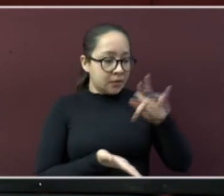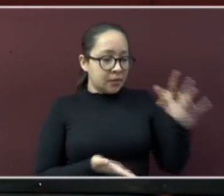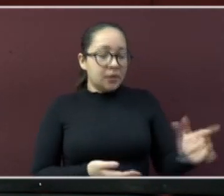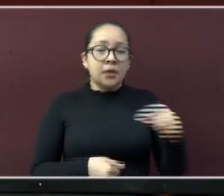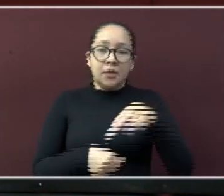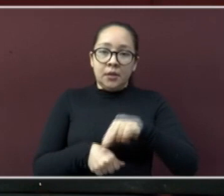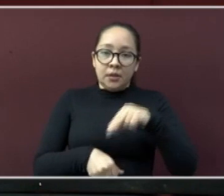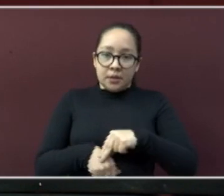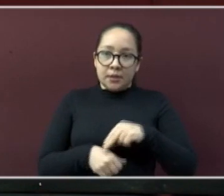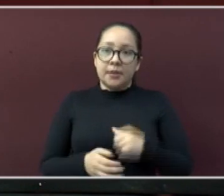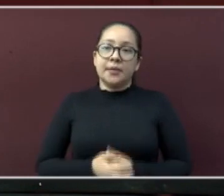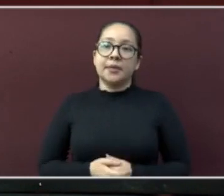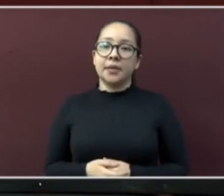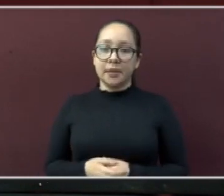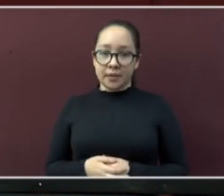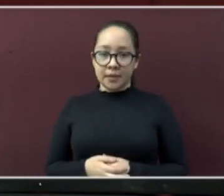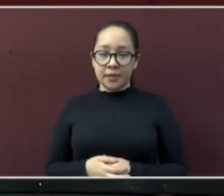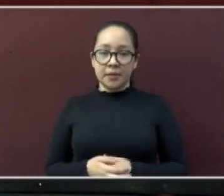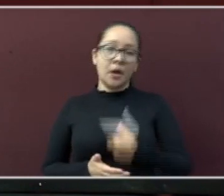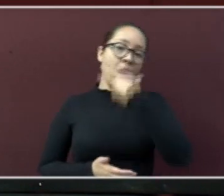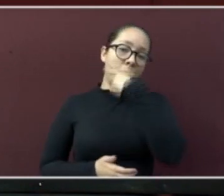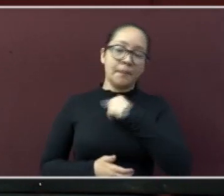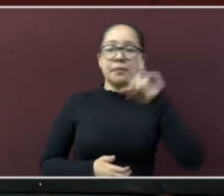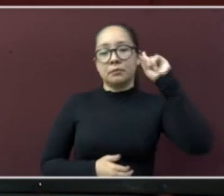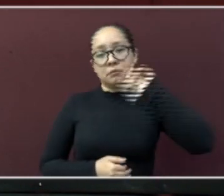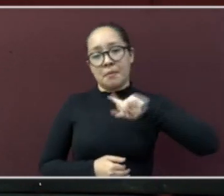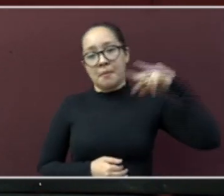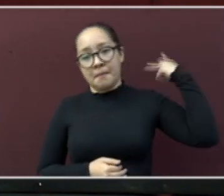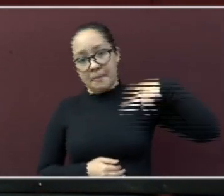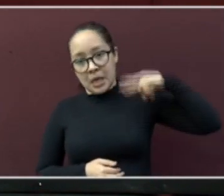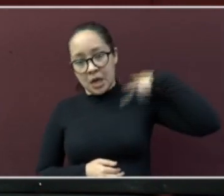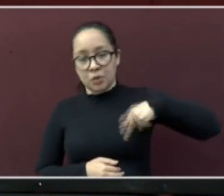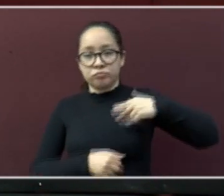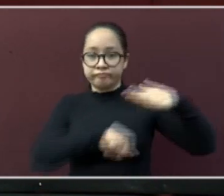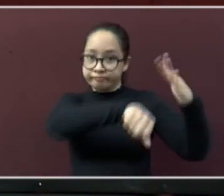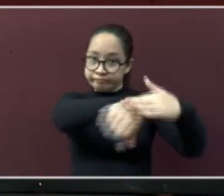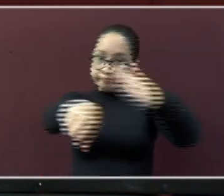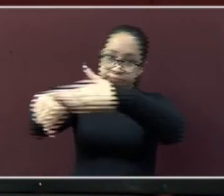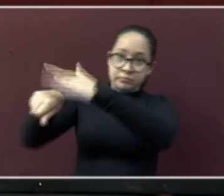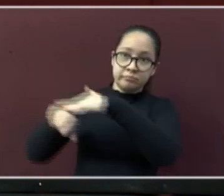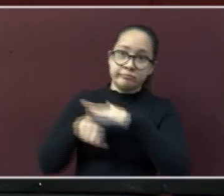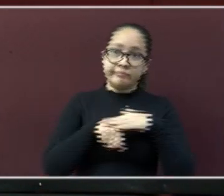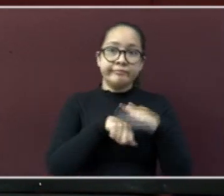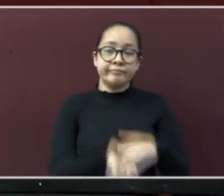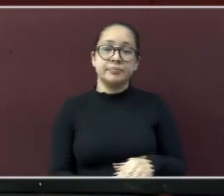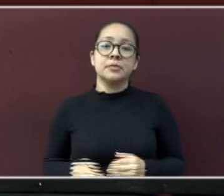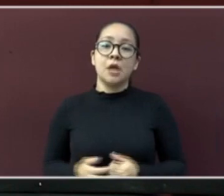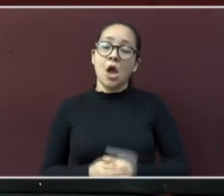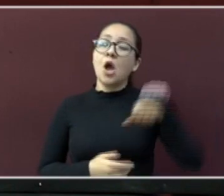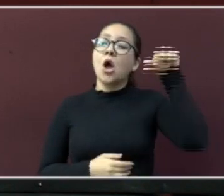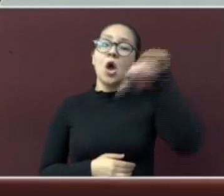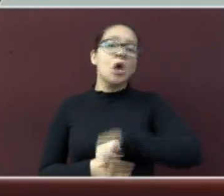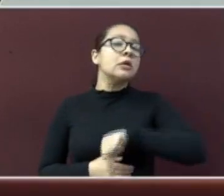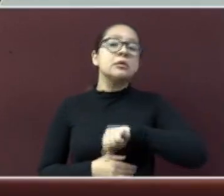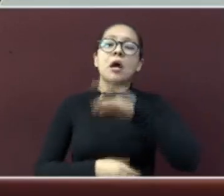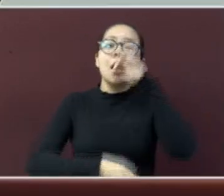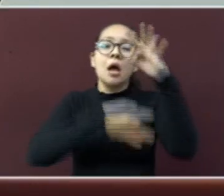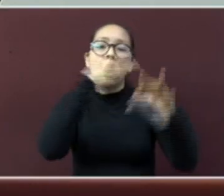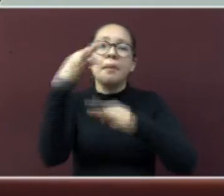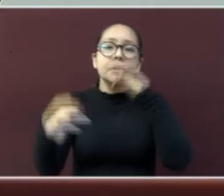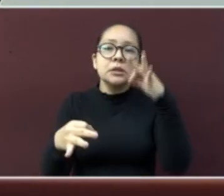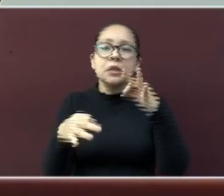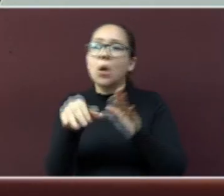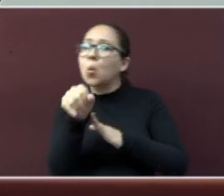y ciudadanas y ciudadanos hoy queremos informarles que hemos estado